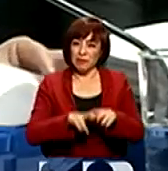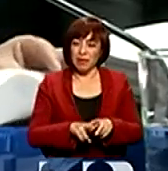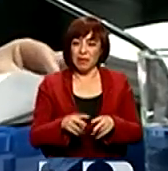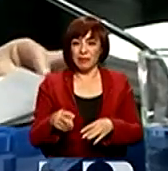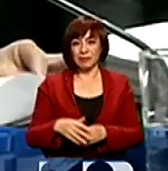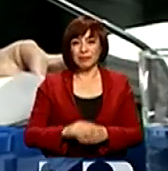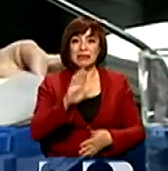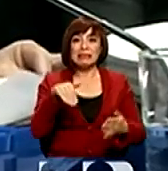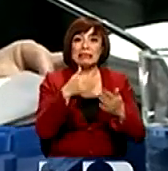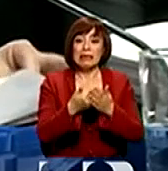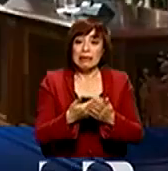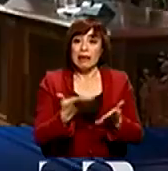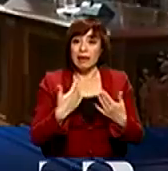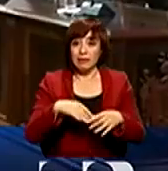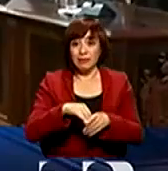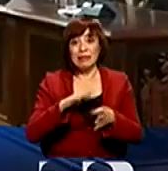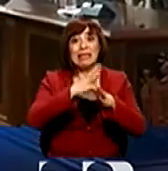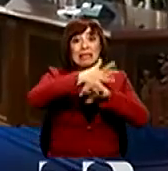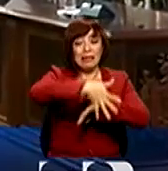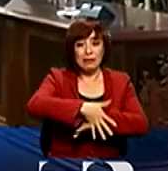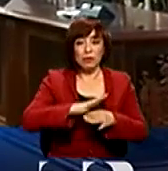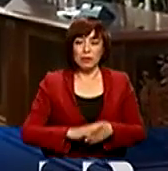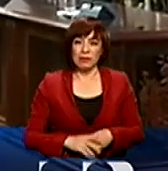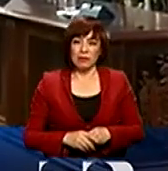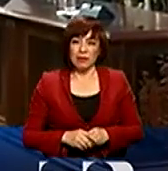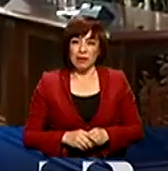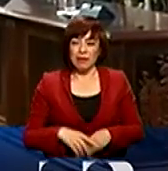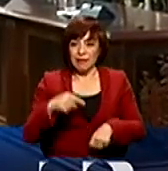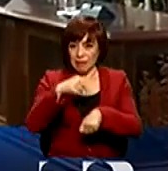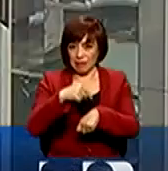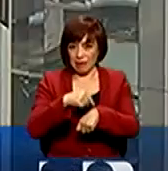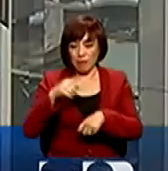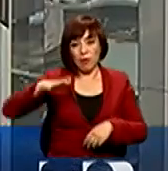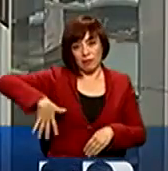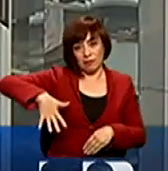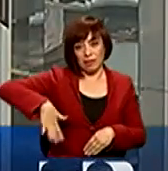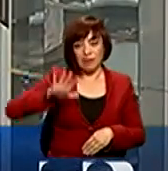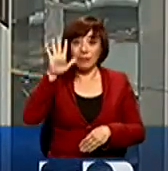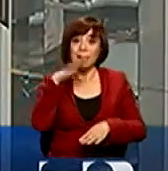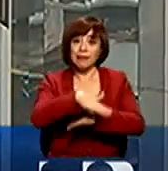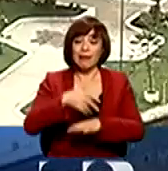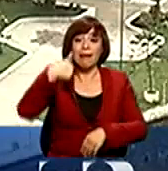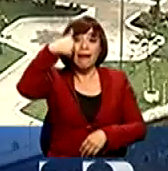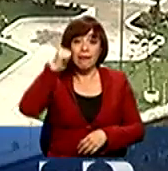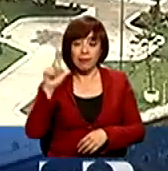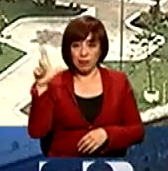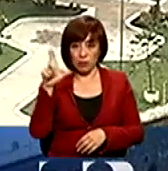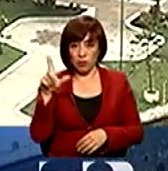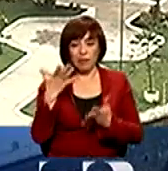llegado extemporáneamente, es decir, más allá de las 5 de la tarde de ayer lunes,